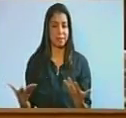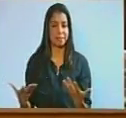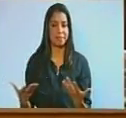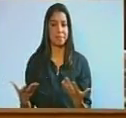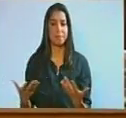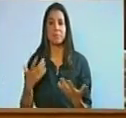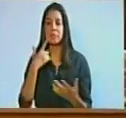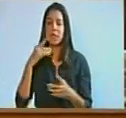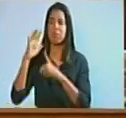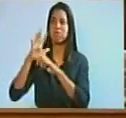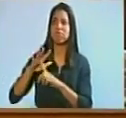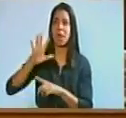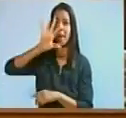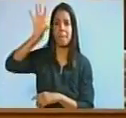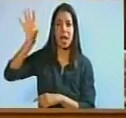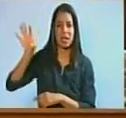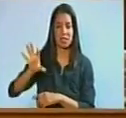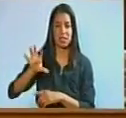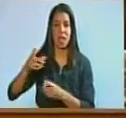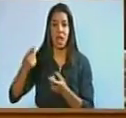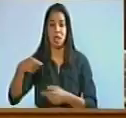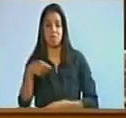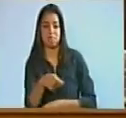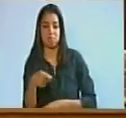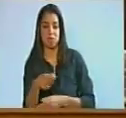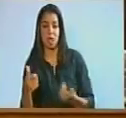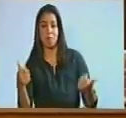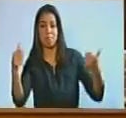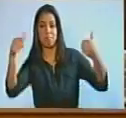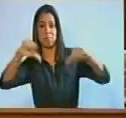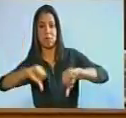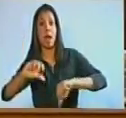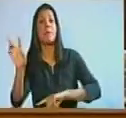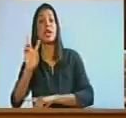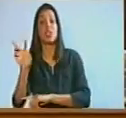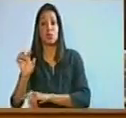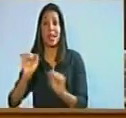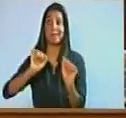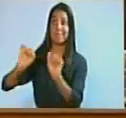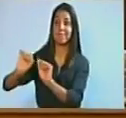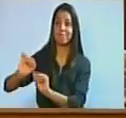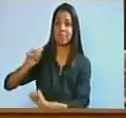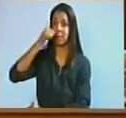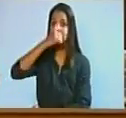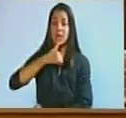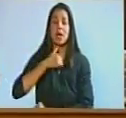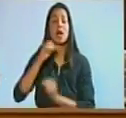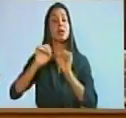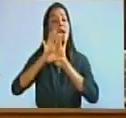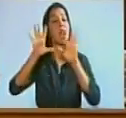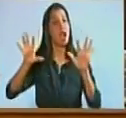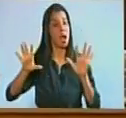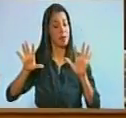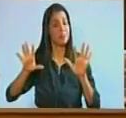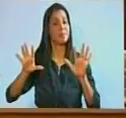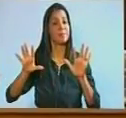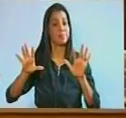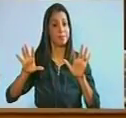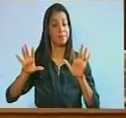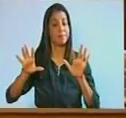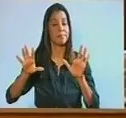del bloqueo financiero, de la guerra económica en contra del pueblo de Venezuela. Es muy claro, el